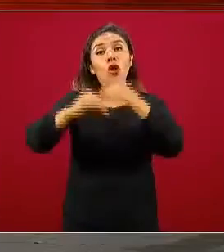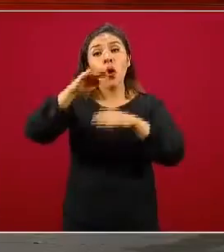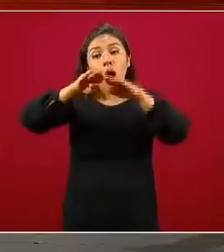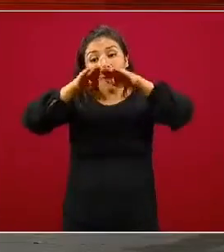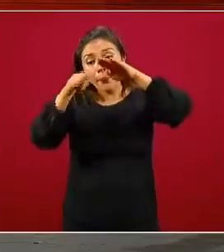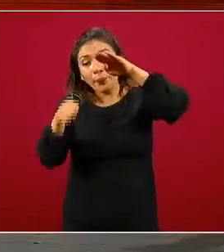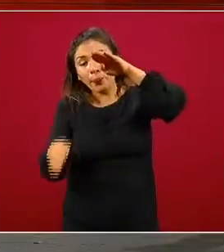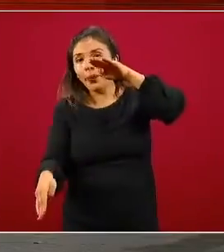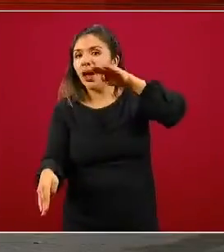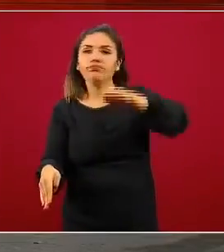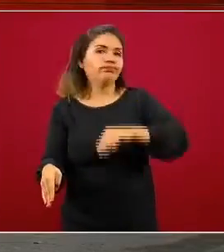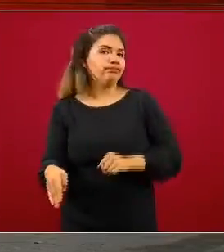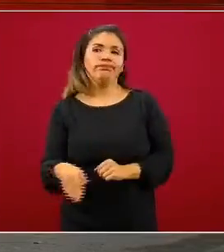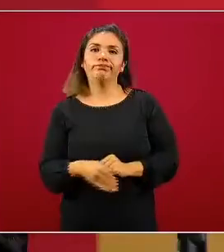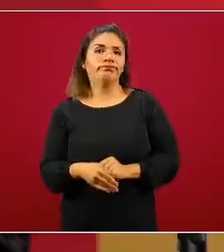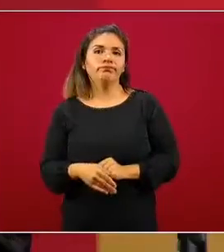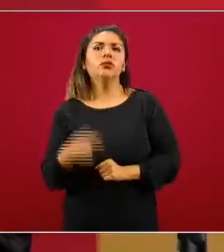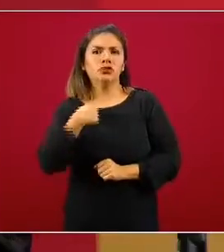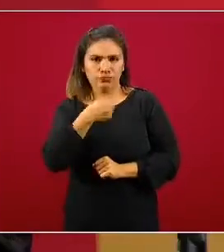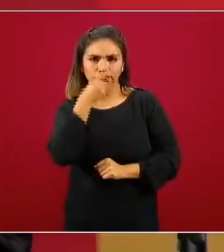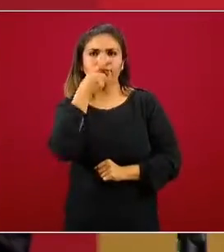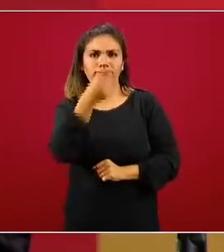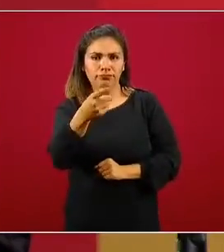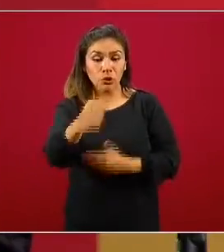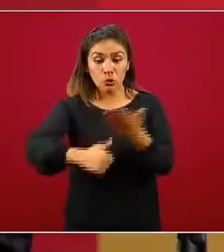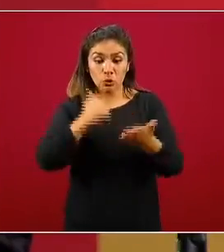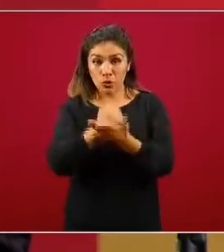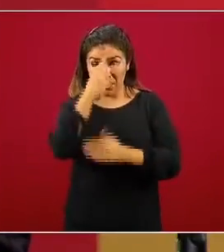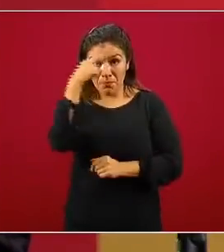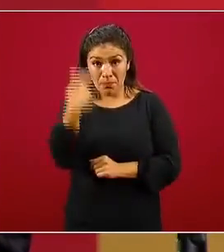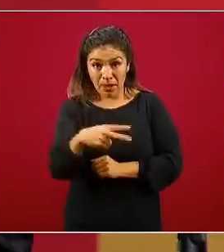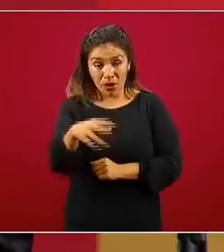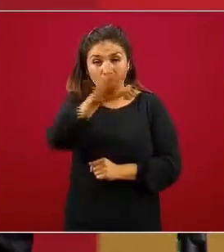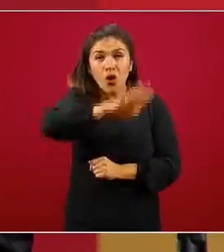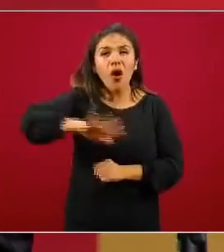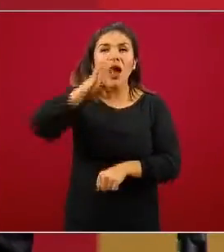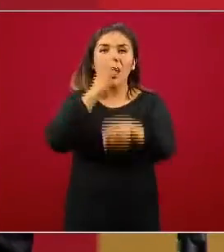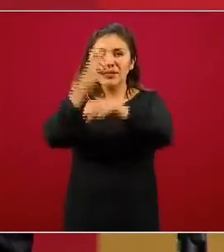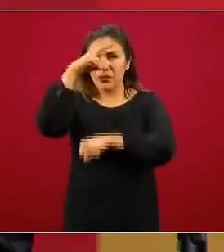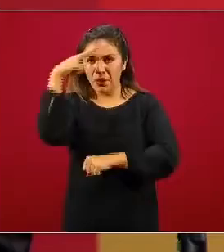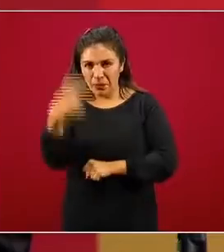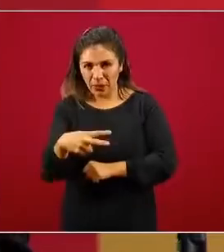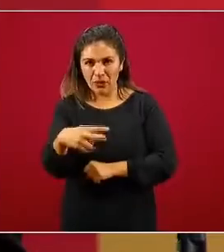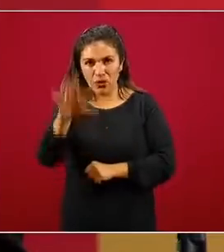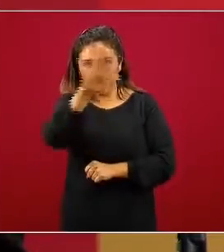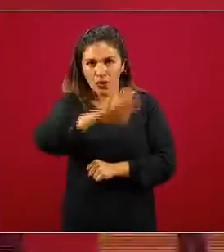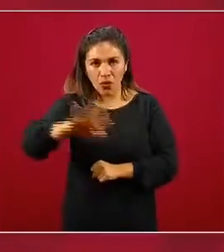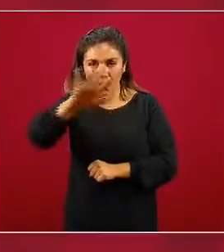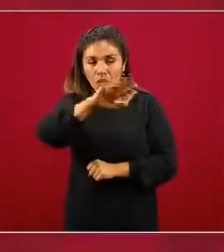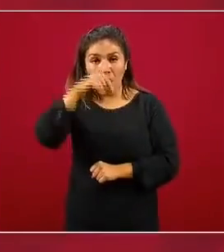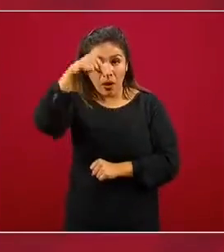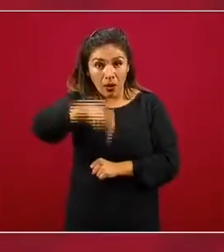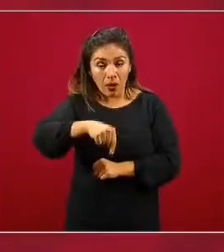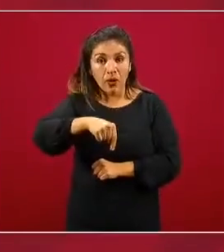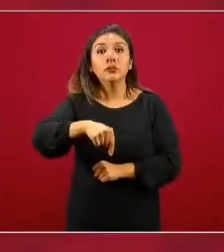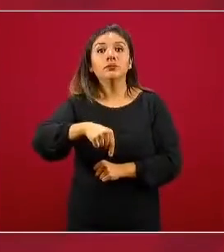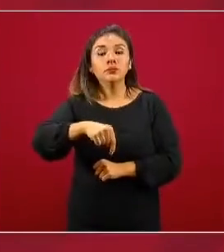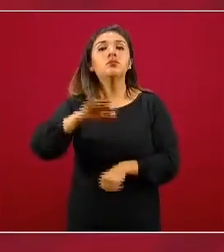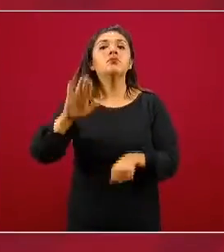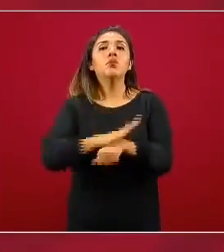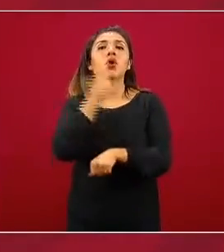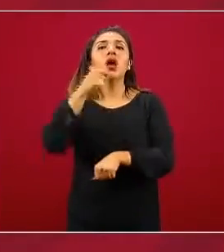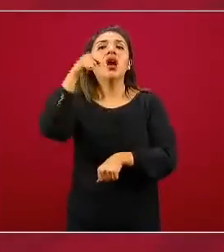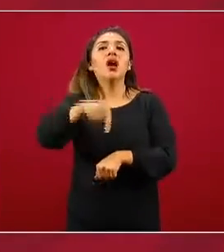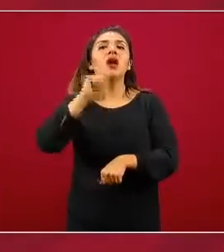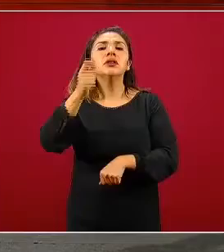bajar. Hemos destacado la Ciudad de México y la zona conurbada en el Estado de México, el Valle de México, porque